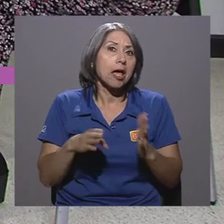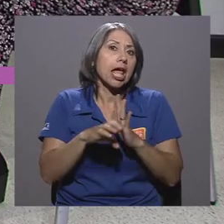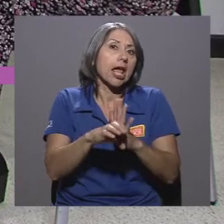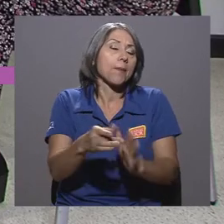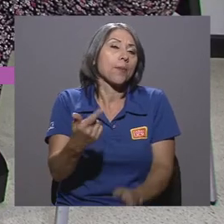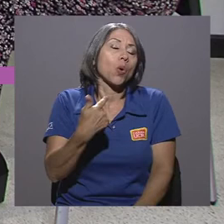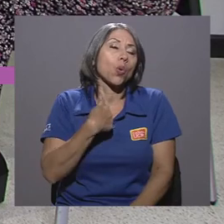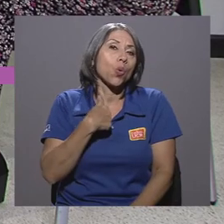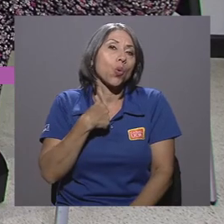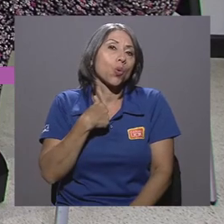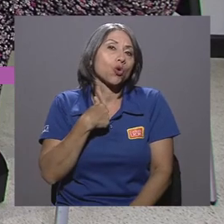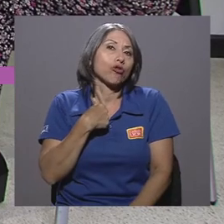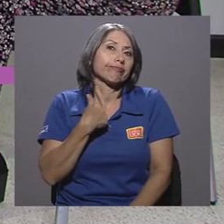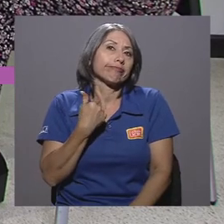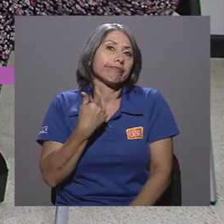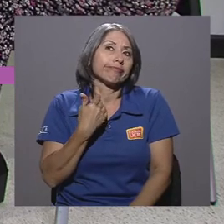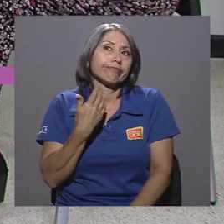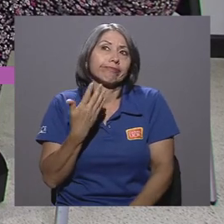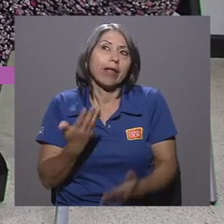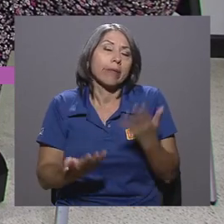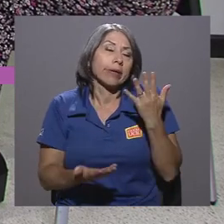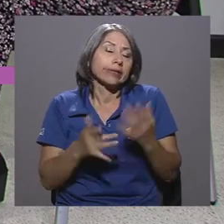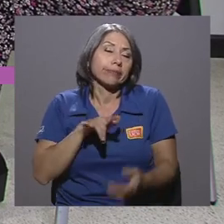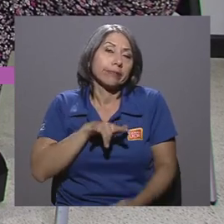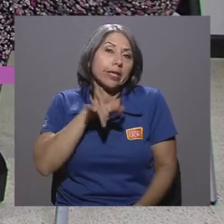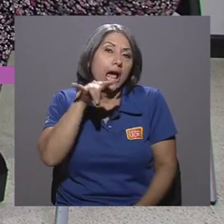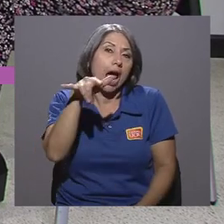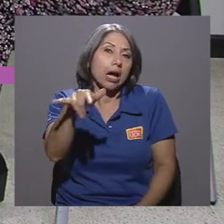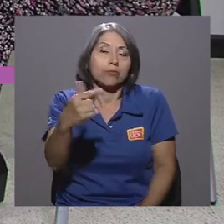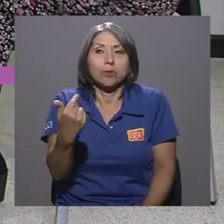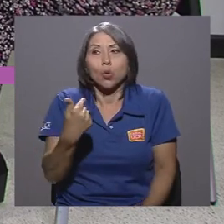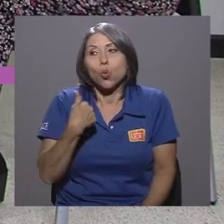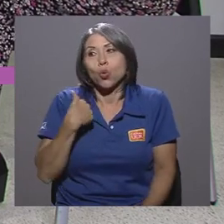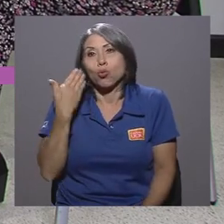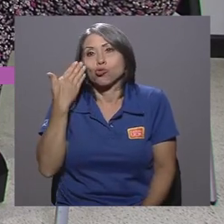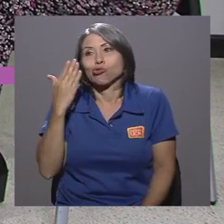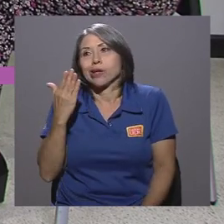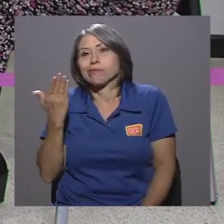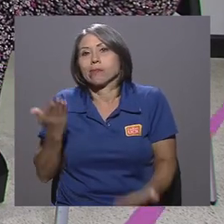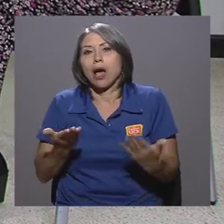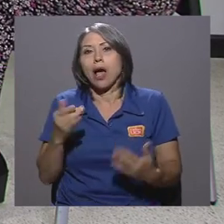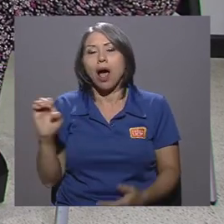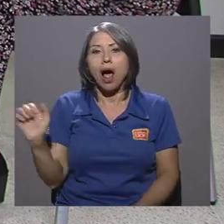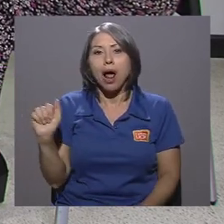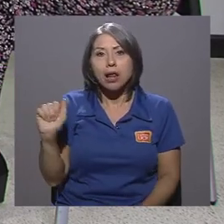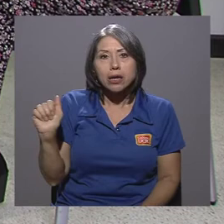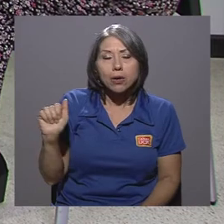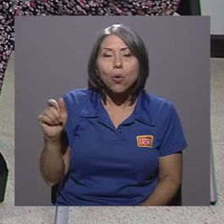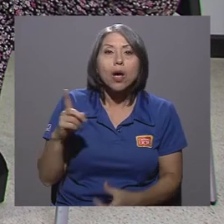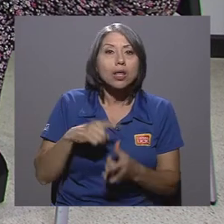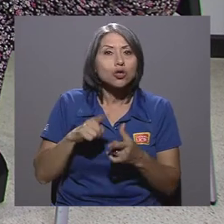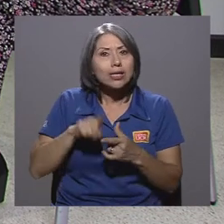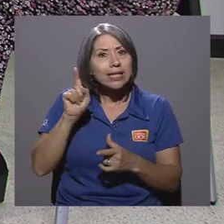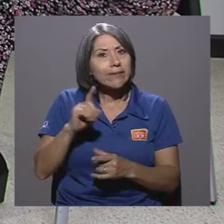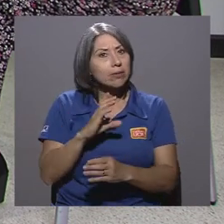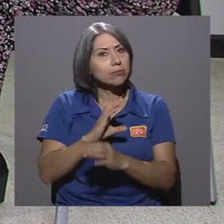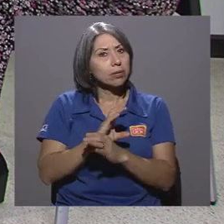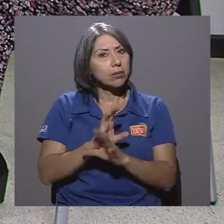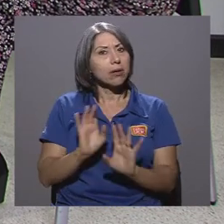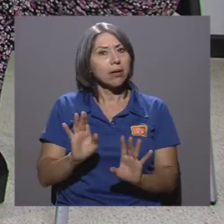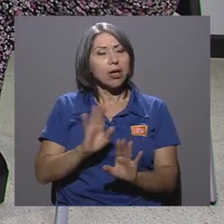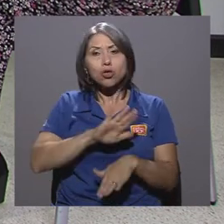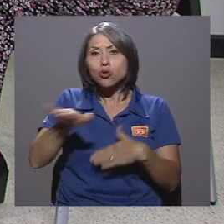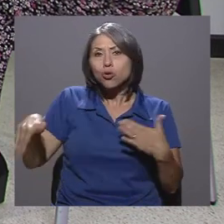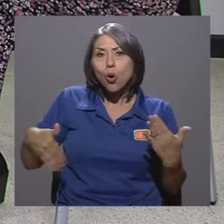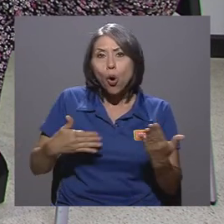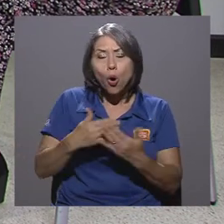tal vez algún es alérgico a algún animal, alguna cuestión, ¿verdad? Sí. Y no. Entonces, ¿verdad?, mejor siempre también tomar, que todos podamos